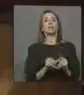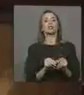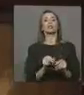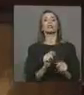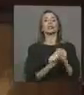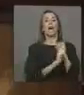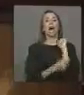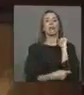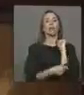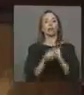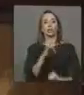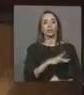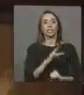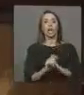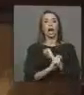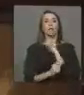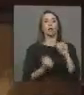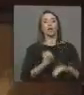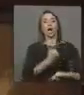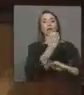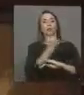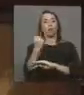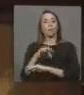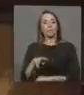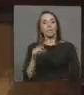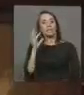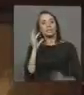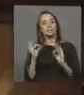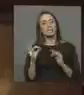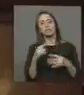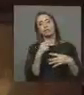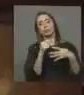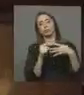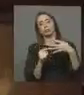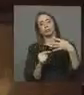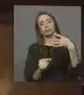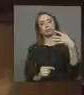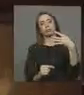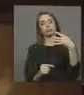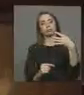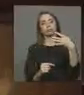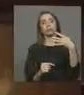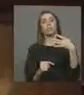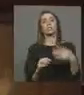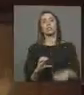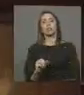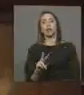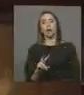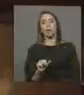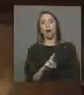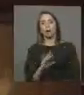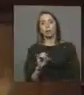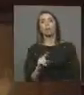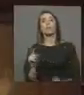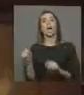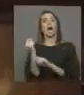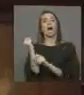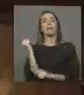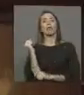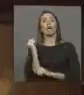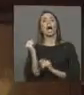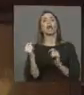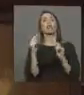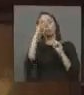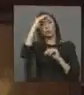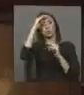Chile, abogados penalistas como Magdaleno Sandón, María Elena Santibáñez, Ignacio Covarrubias, constitucionalista,